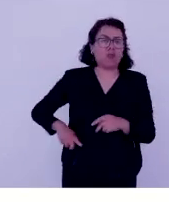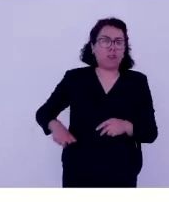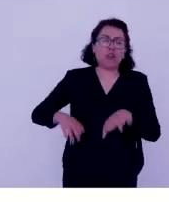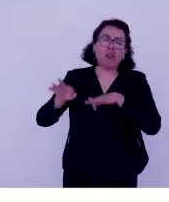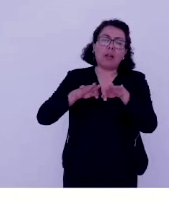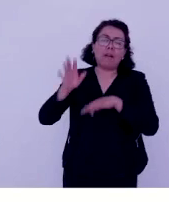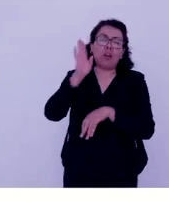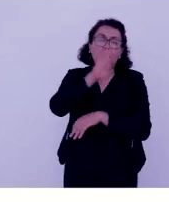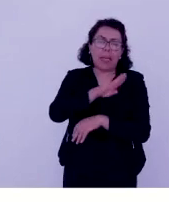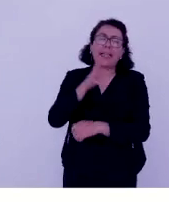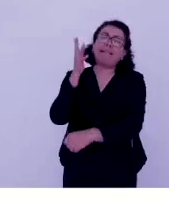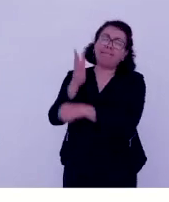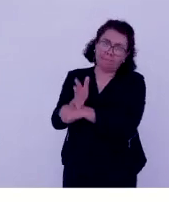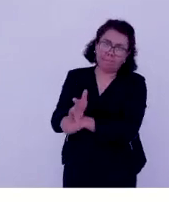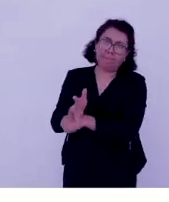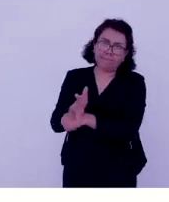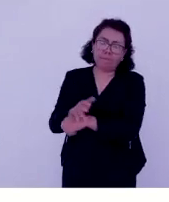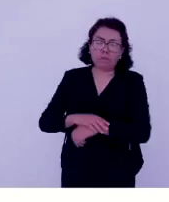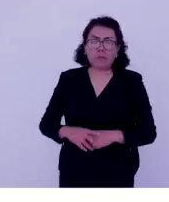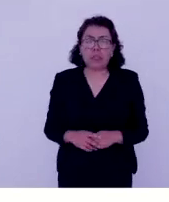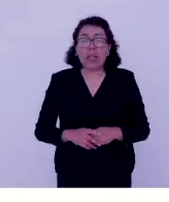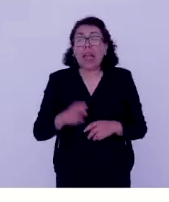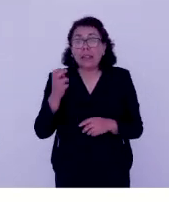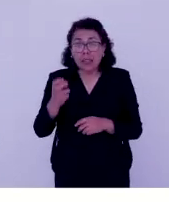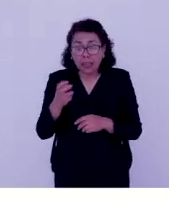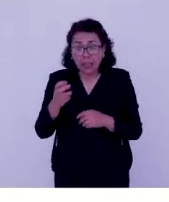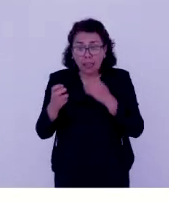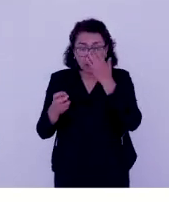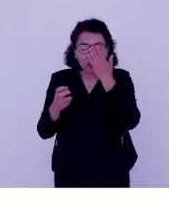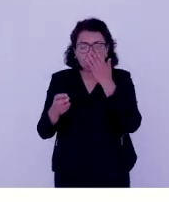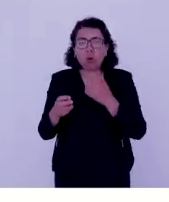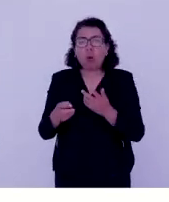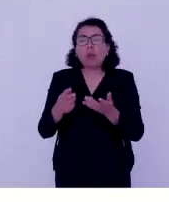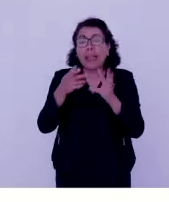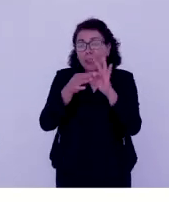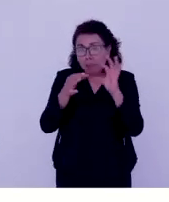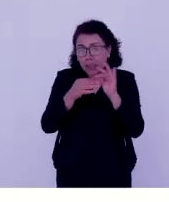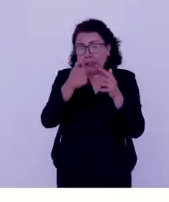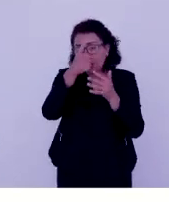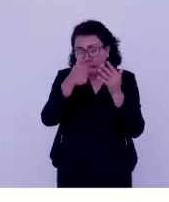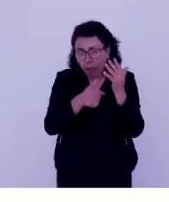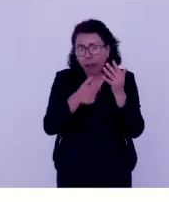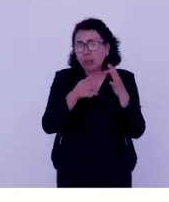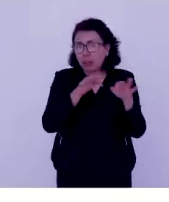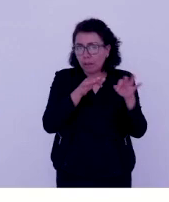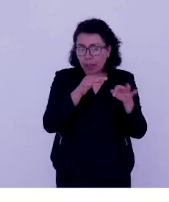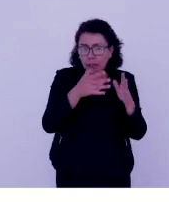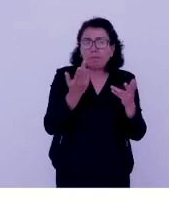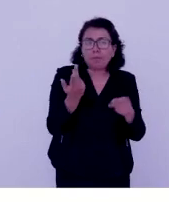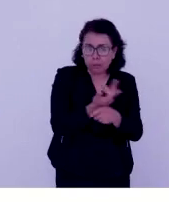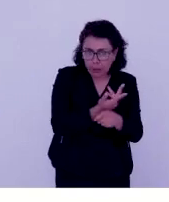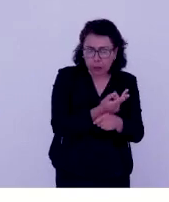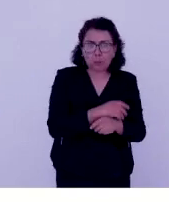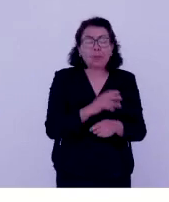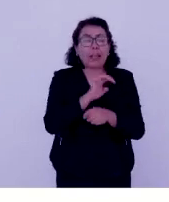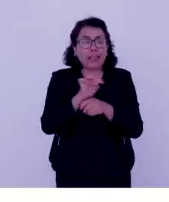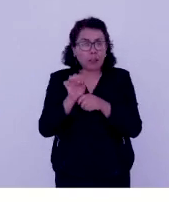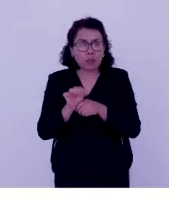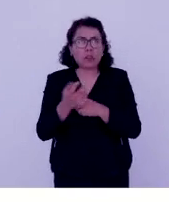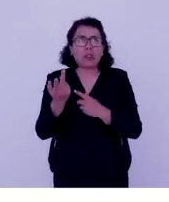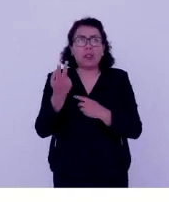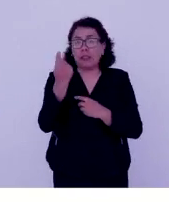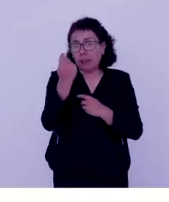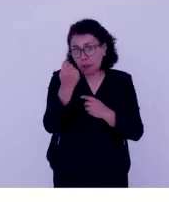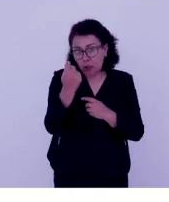denunciado De igual forma en un ejercicio cotidiano de rendición de cuentas los medios de com frecuentemente por las